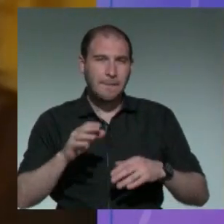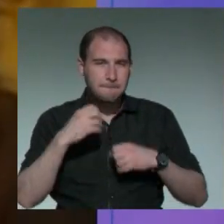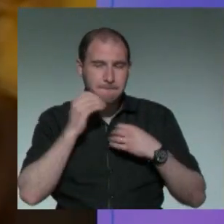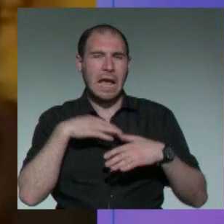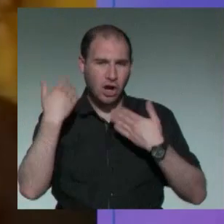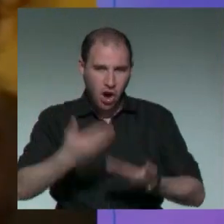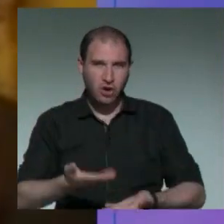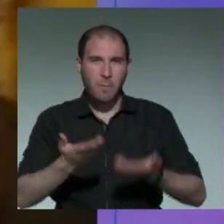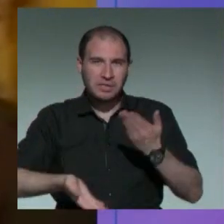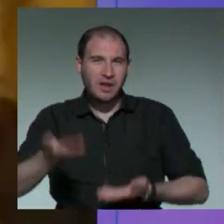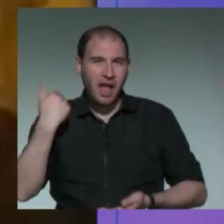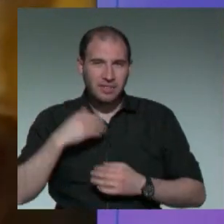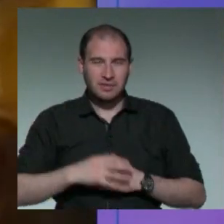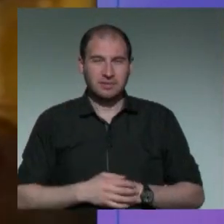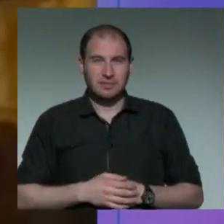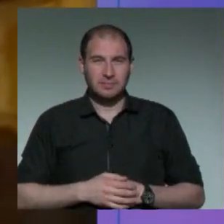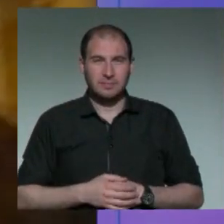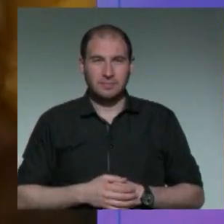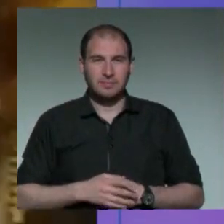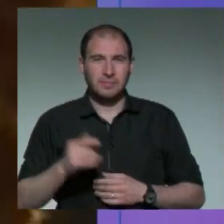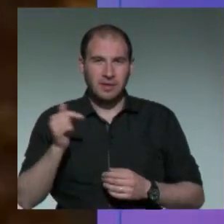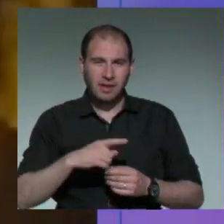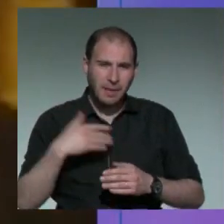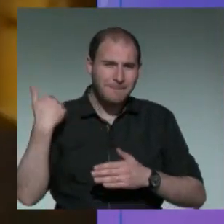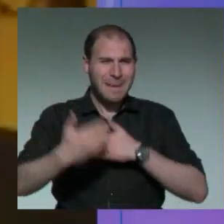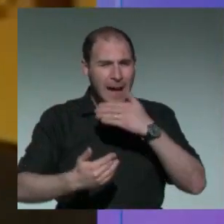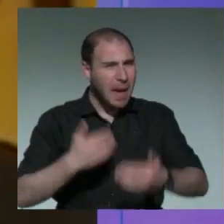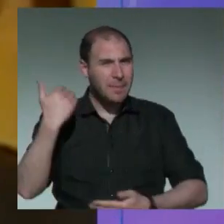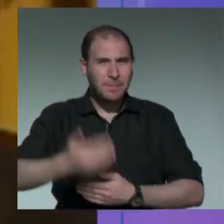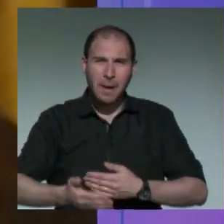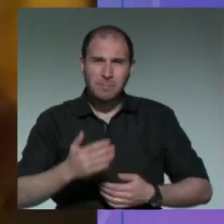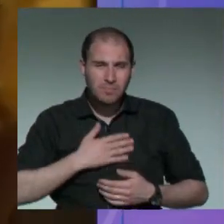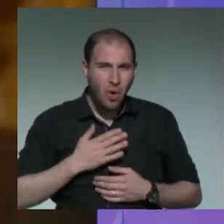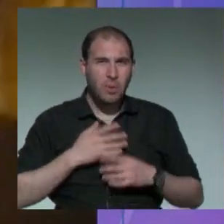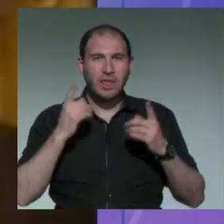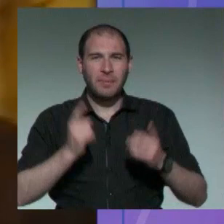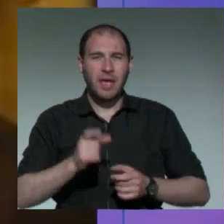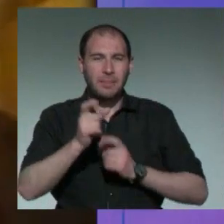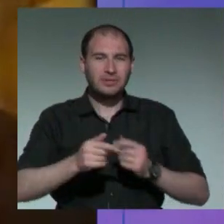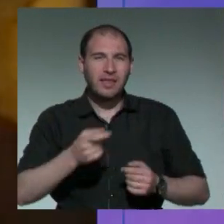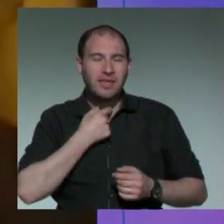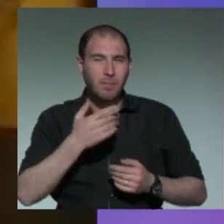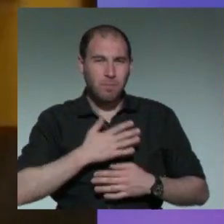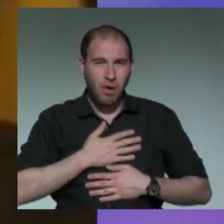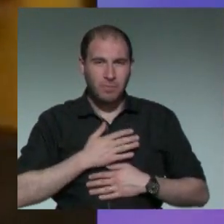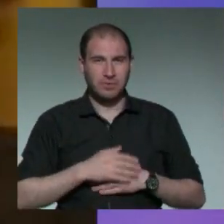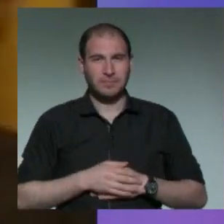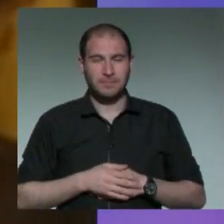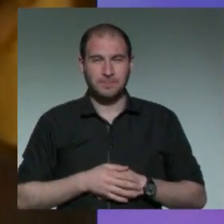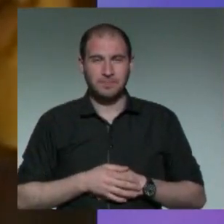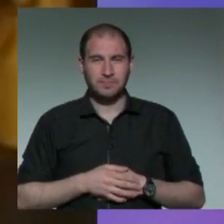que venías haciendo y cada vez más transgresor con vos mismo y con lo que la gente espera de vos, y aún